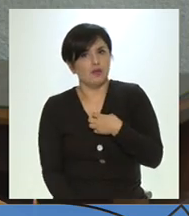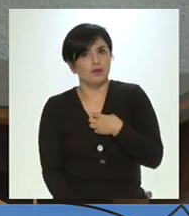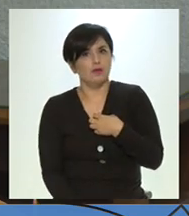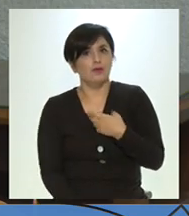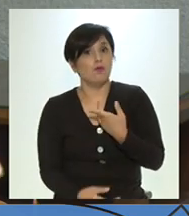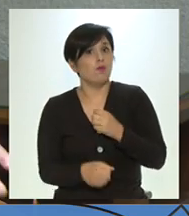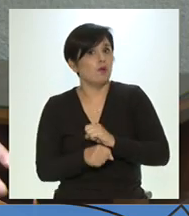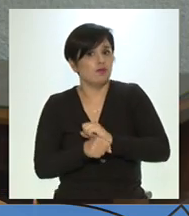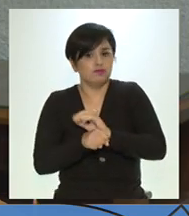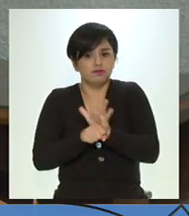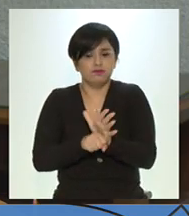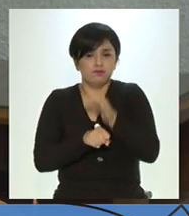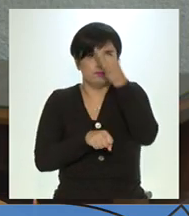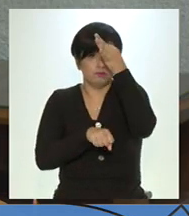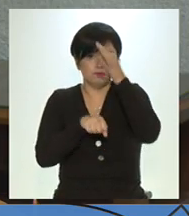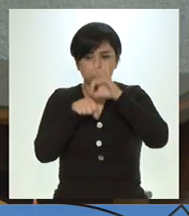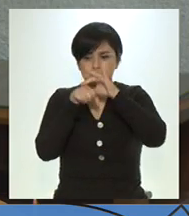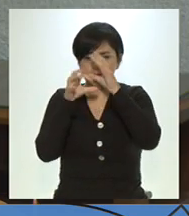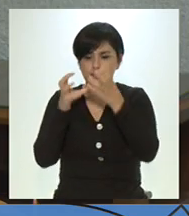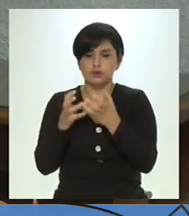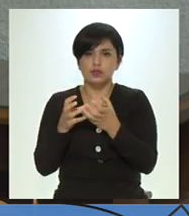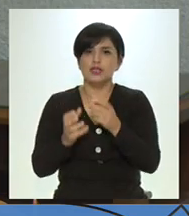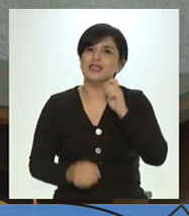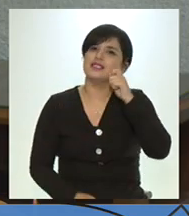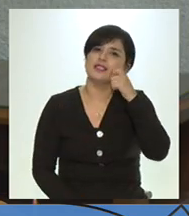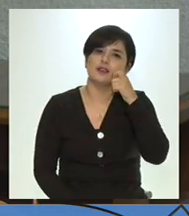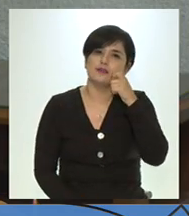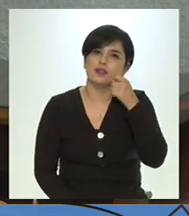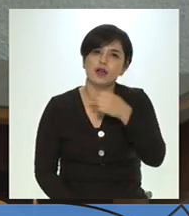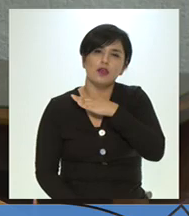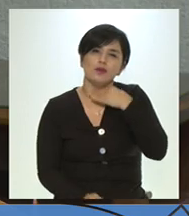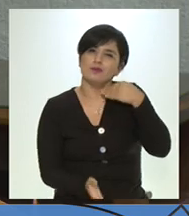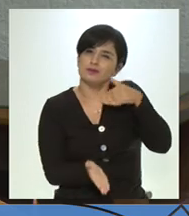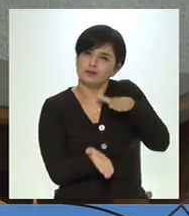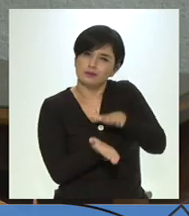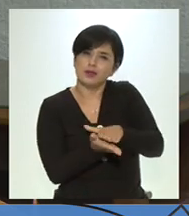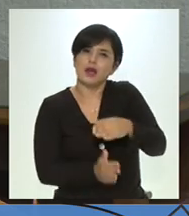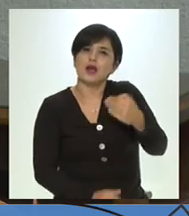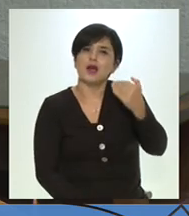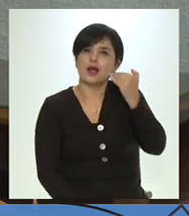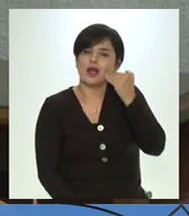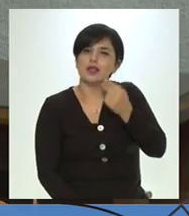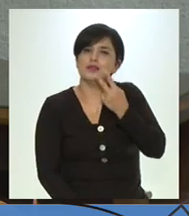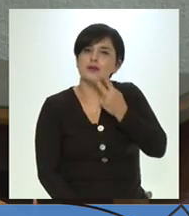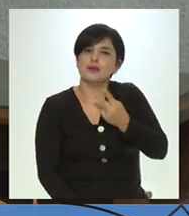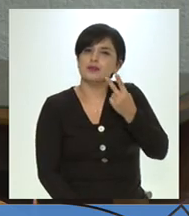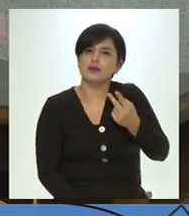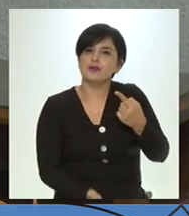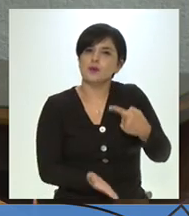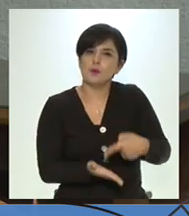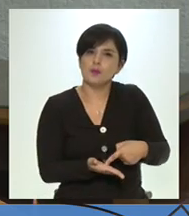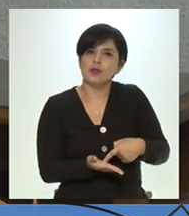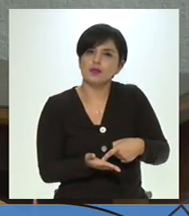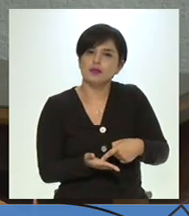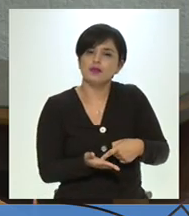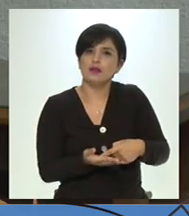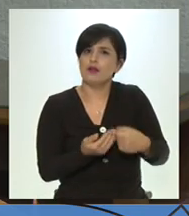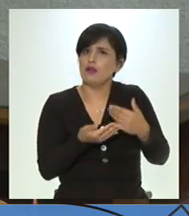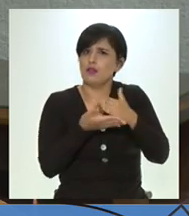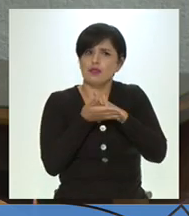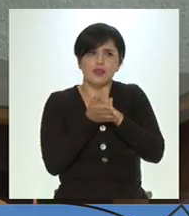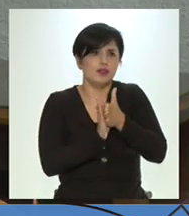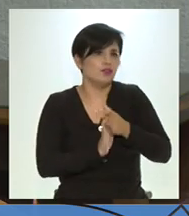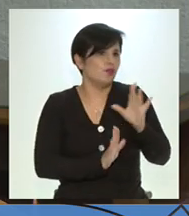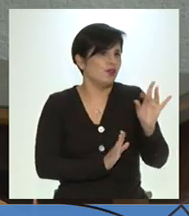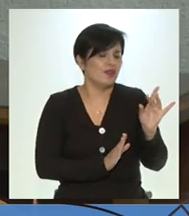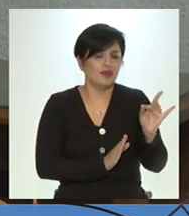que ha llevado a la vida de cerca de 22 mil compatriotas de perderlas de todas las clases de distintas